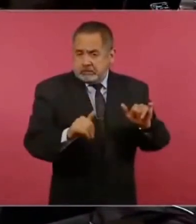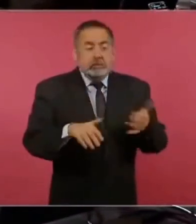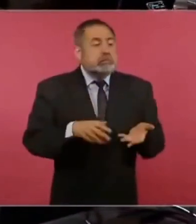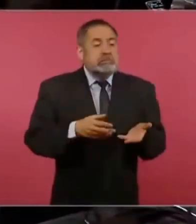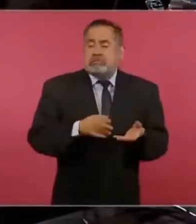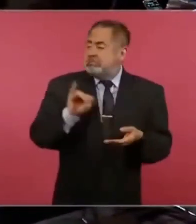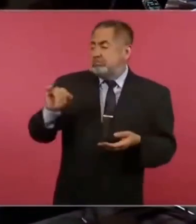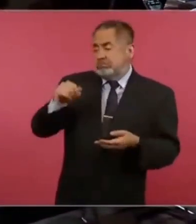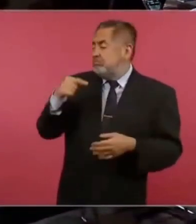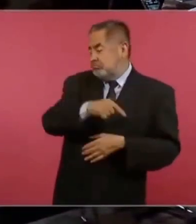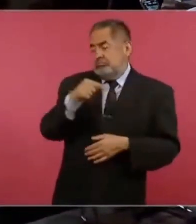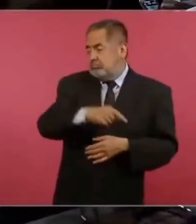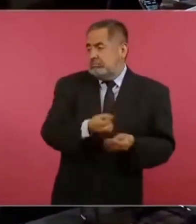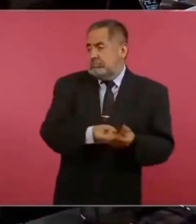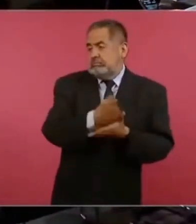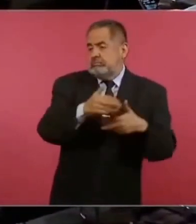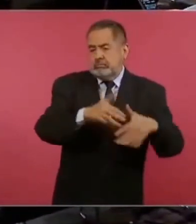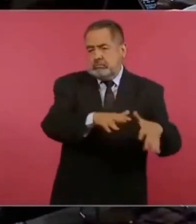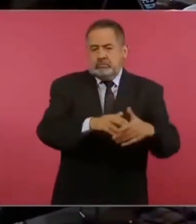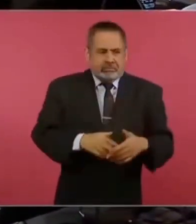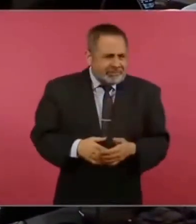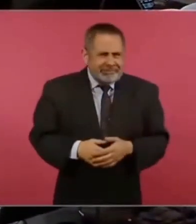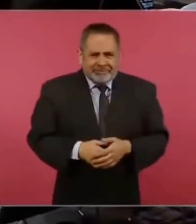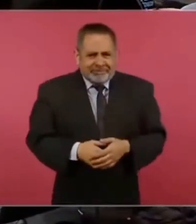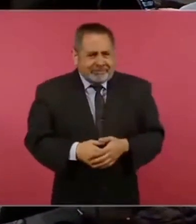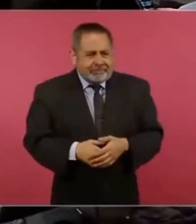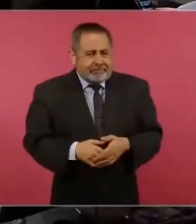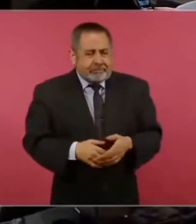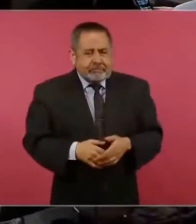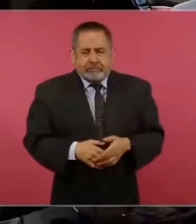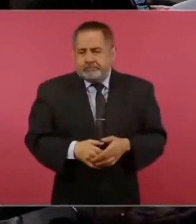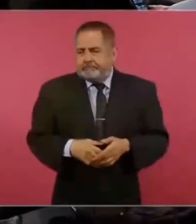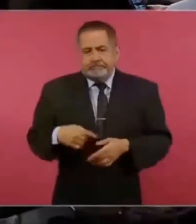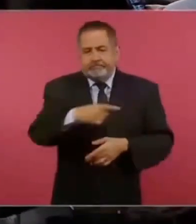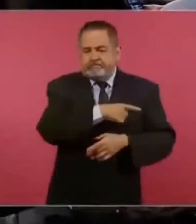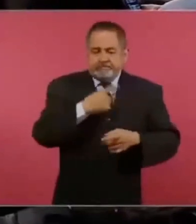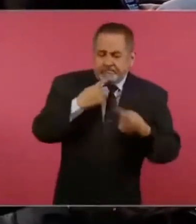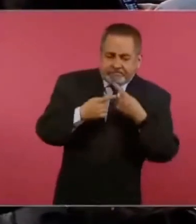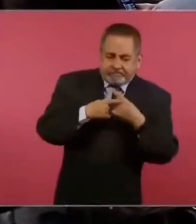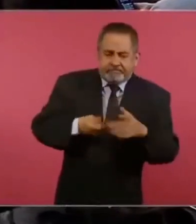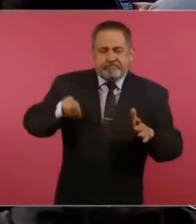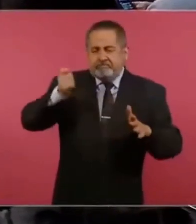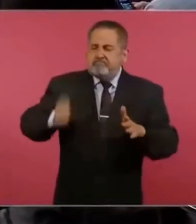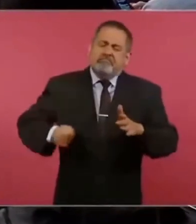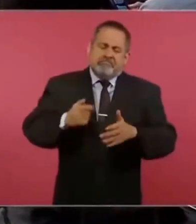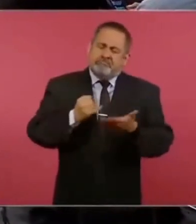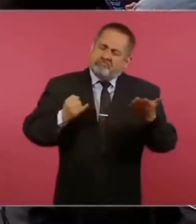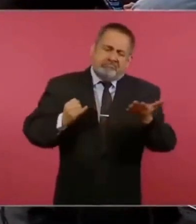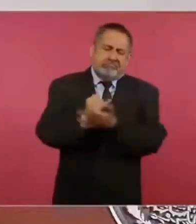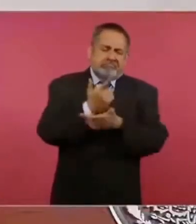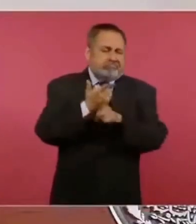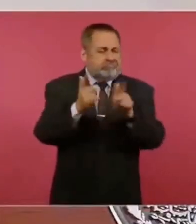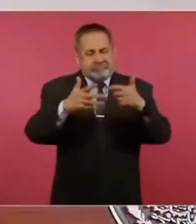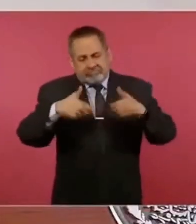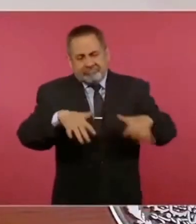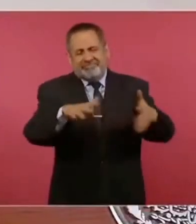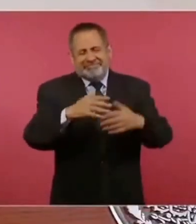Nada más que con esa sentencia dejaron en libertad a más de 80